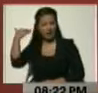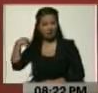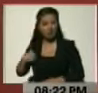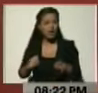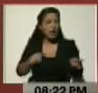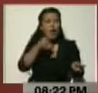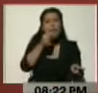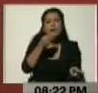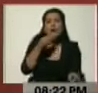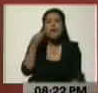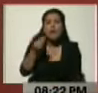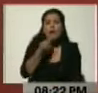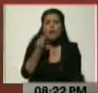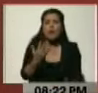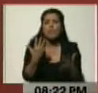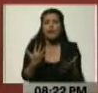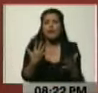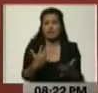17 años, un bebé, vale.